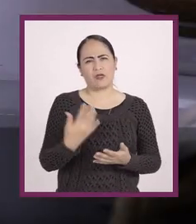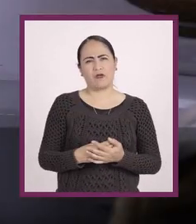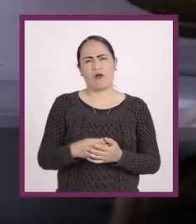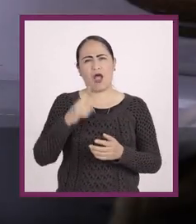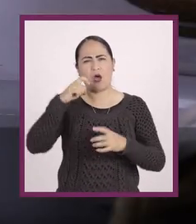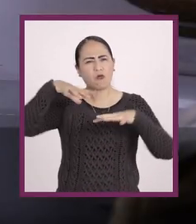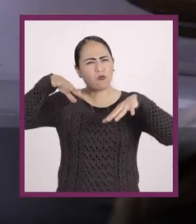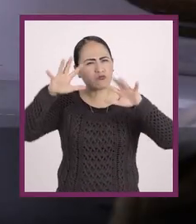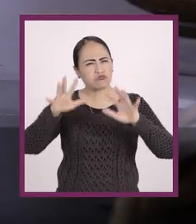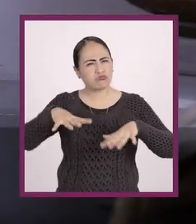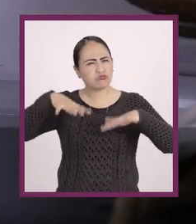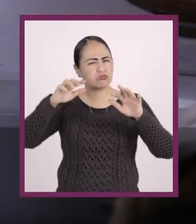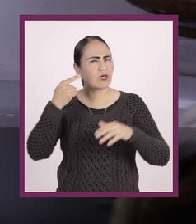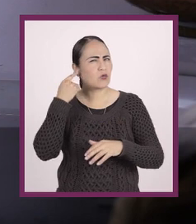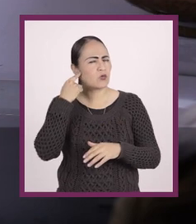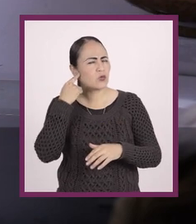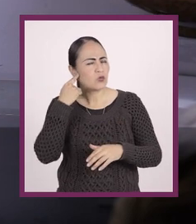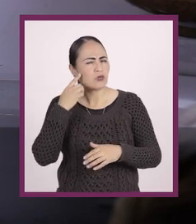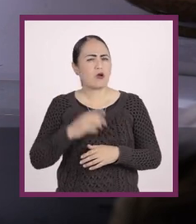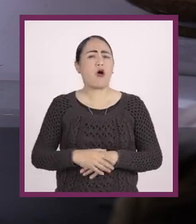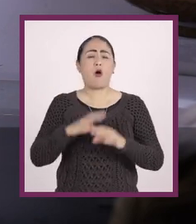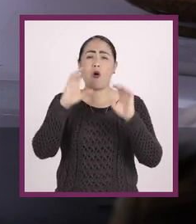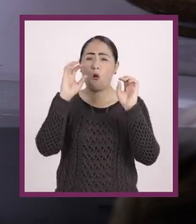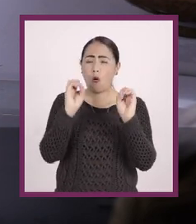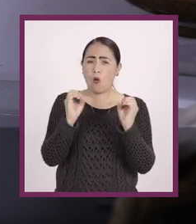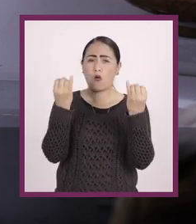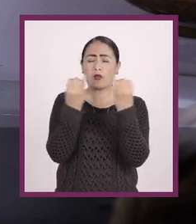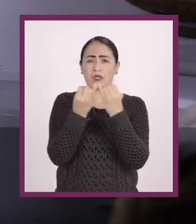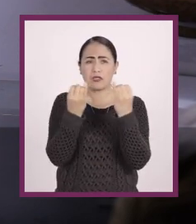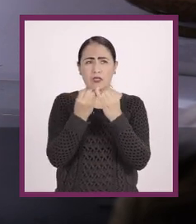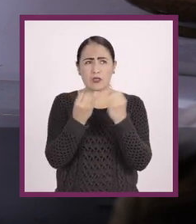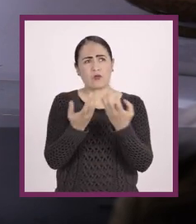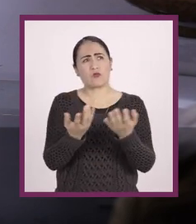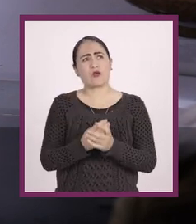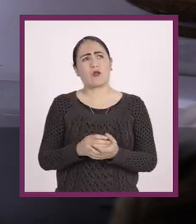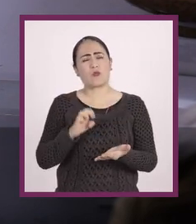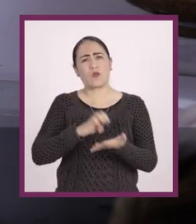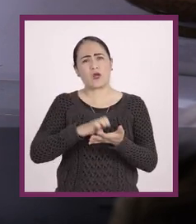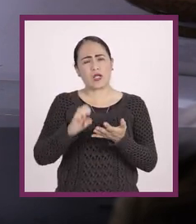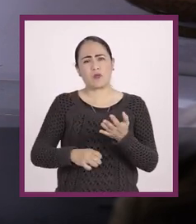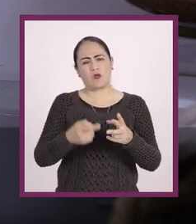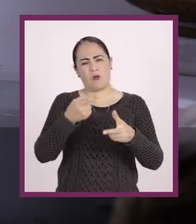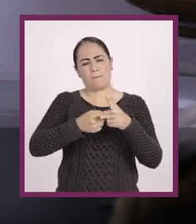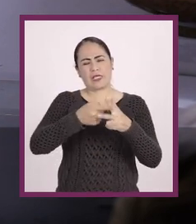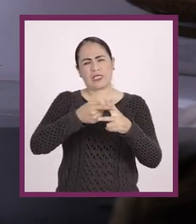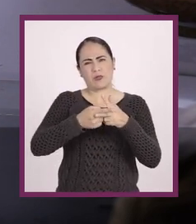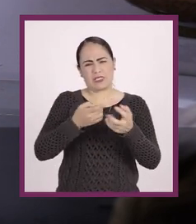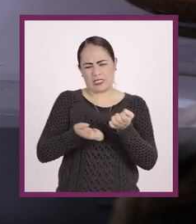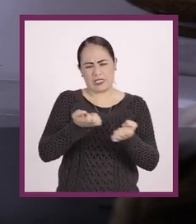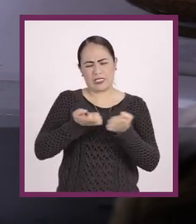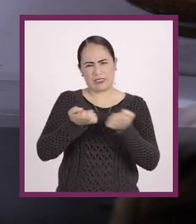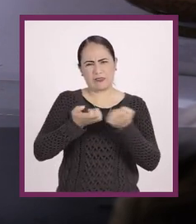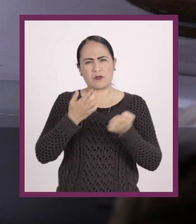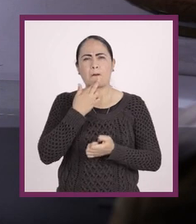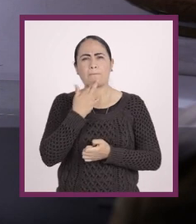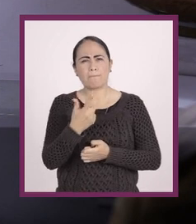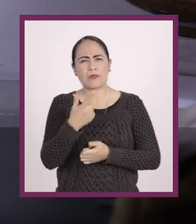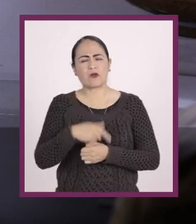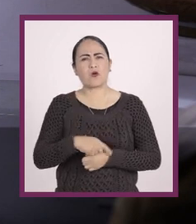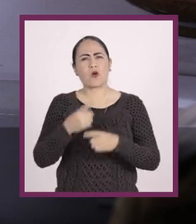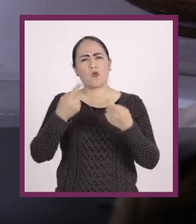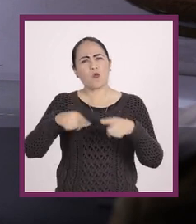si el contenido que tienes que realizar es digamos mecánico como ejercicios de más de lo mejores escuches es